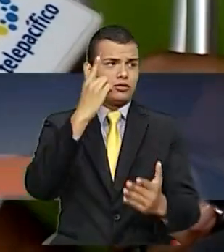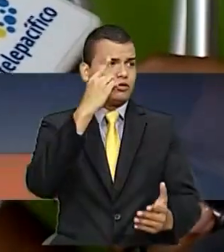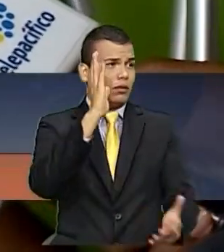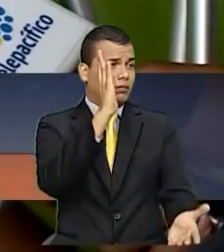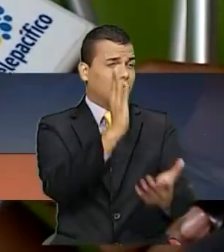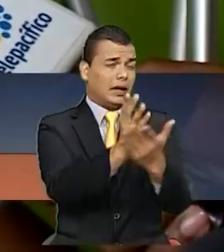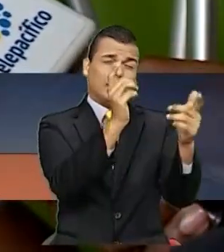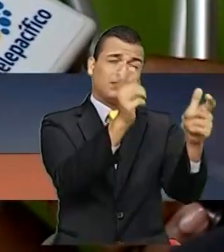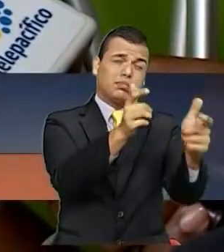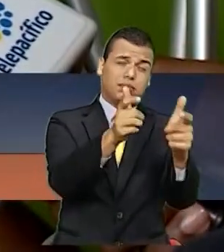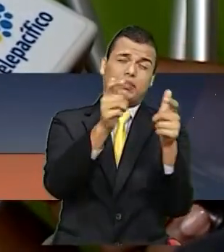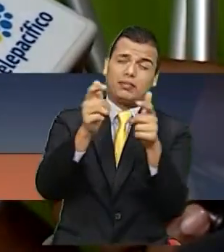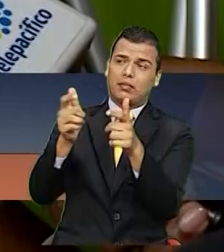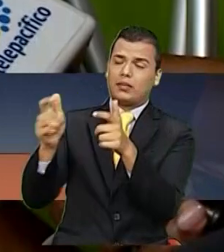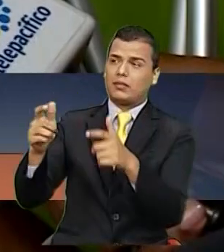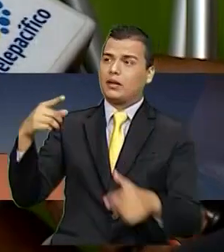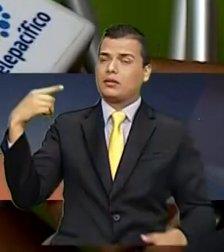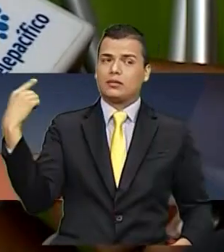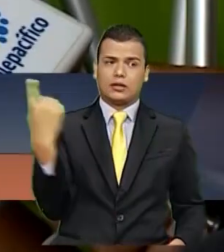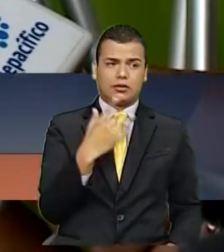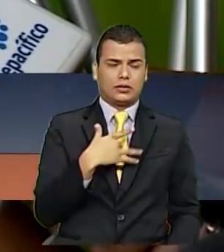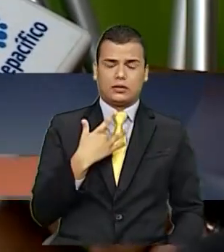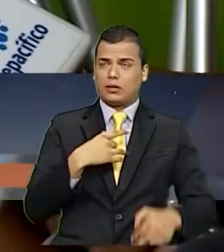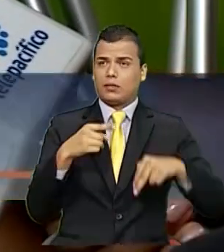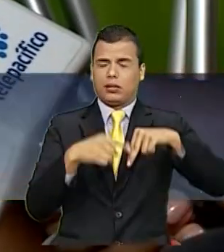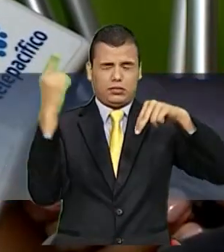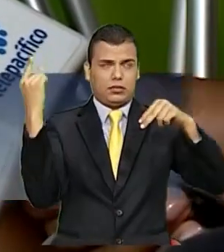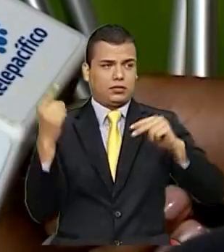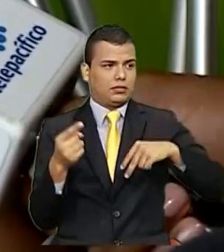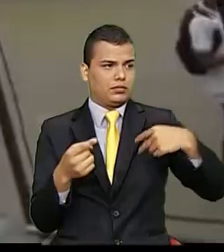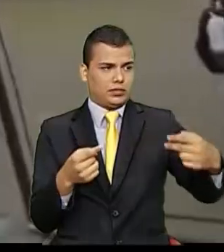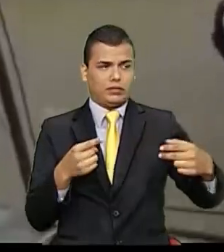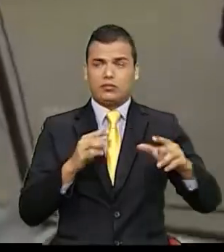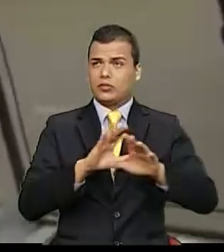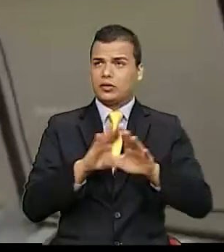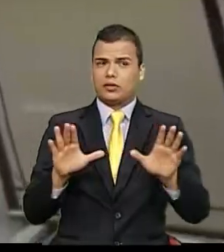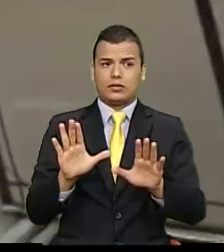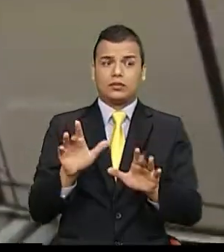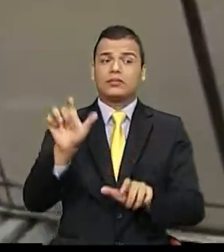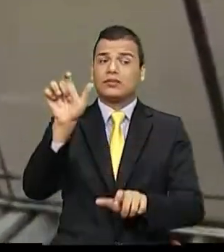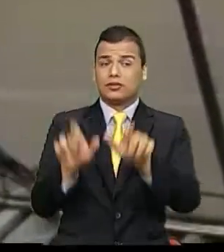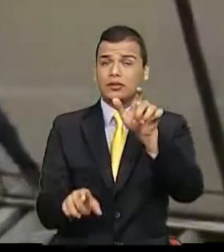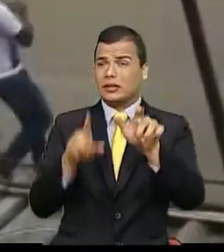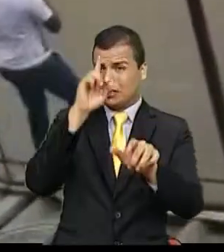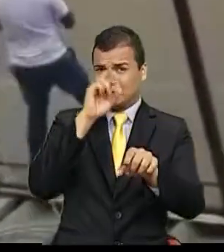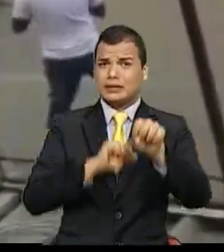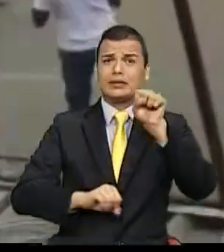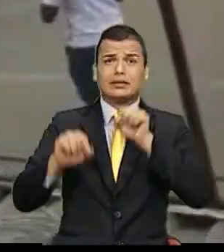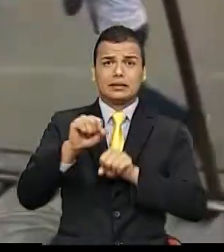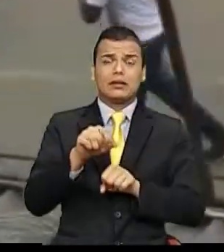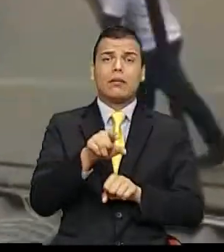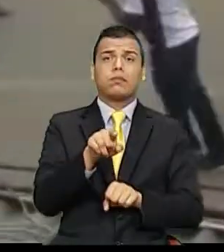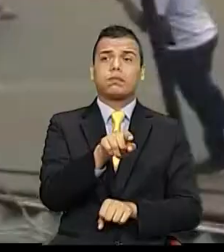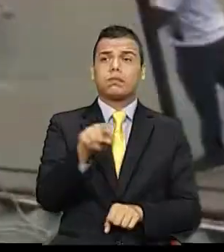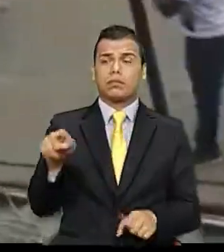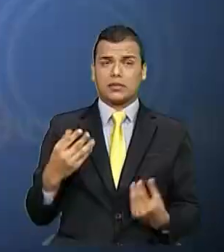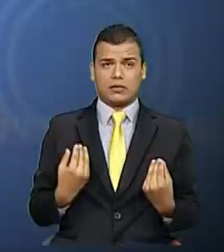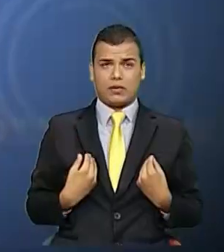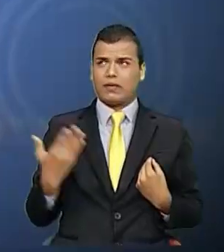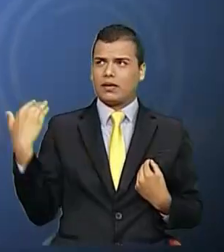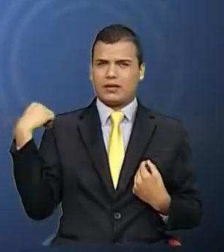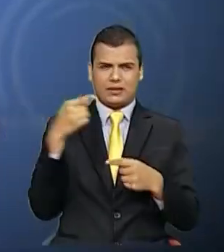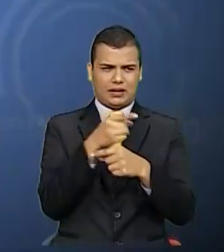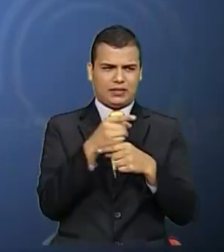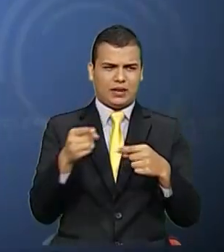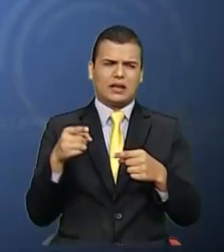y cuando sentí fue que me alcanzó una bala perdida. Alarmados por esta situación, habitantes del municipio marcharon esta